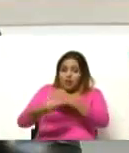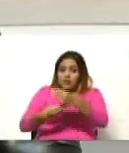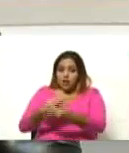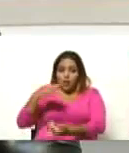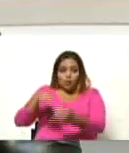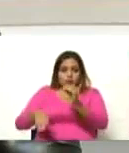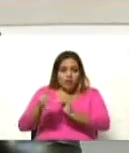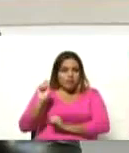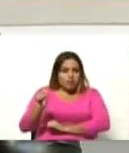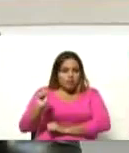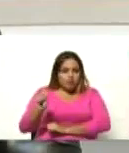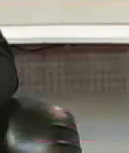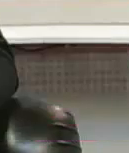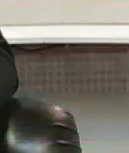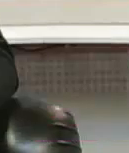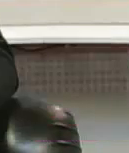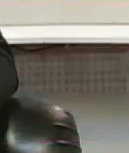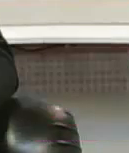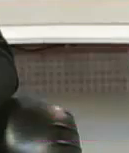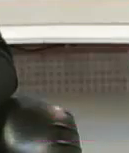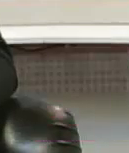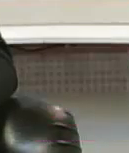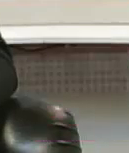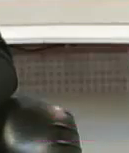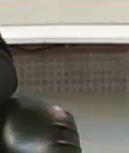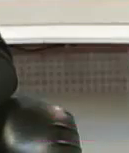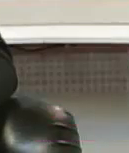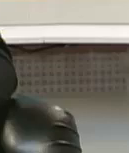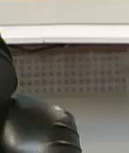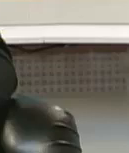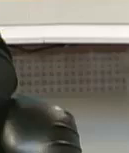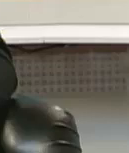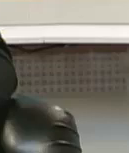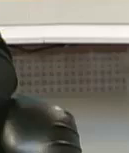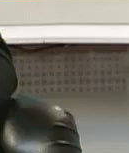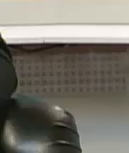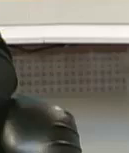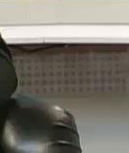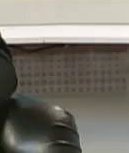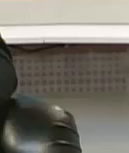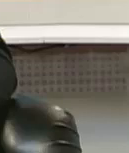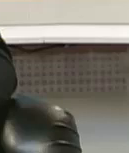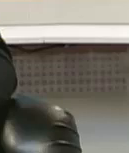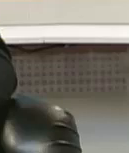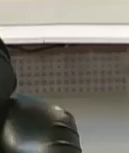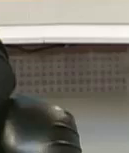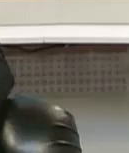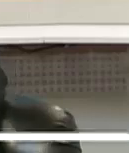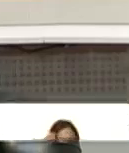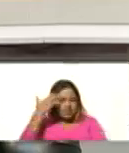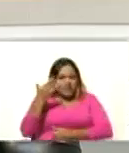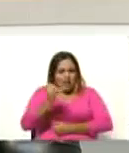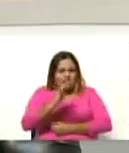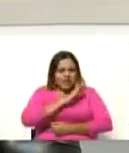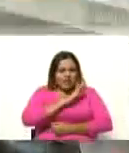hora y es a propósito de lo que ha ocurrido en el país. Si nuestro ilustre y bienaventurado equipo de producción, que ya sé que